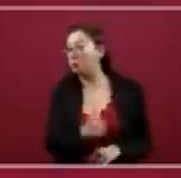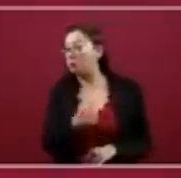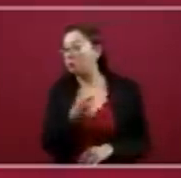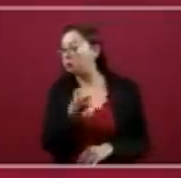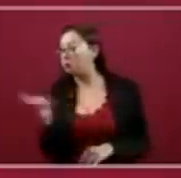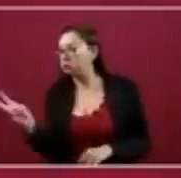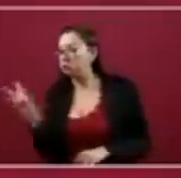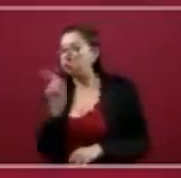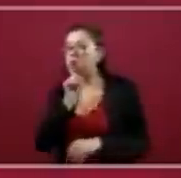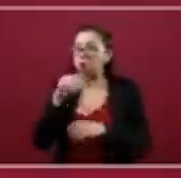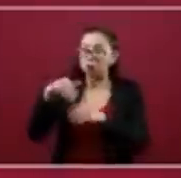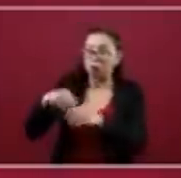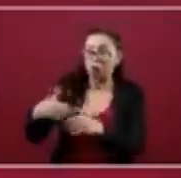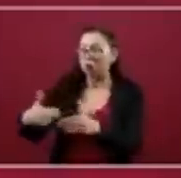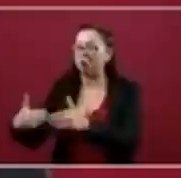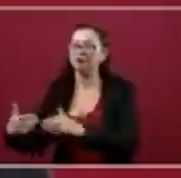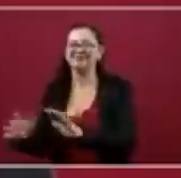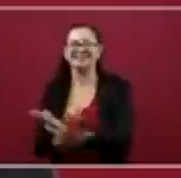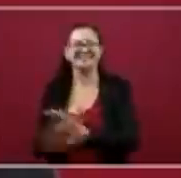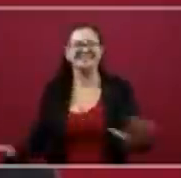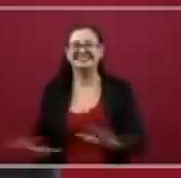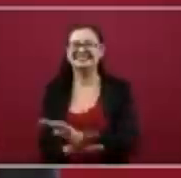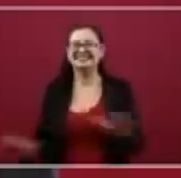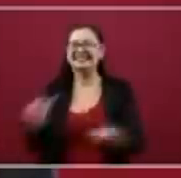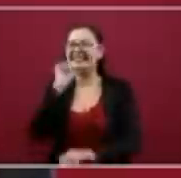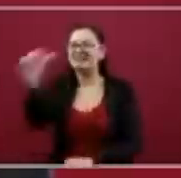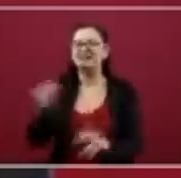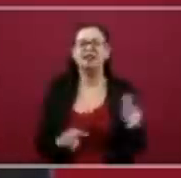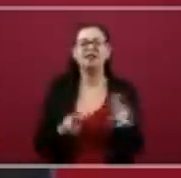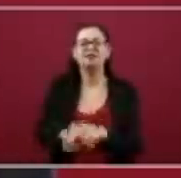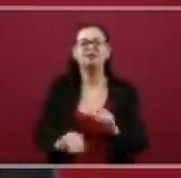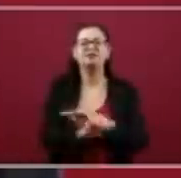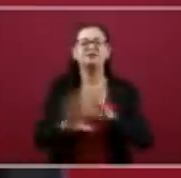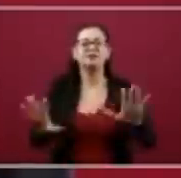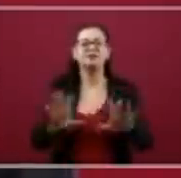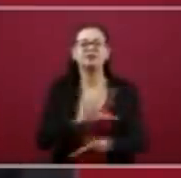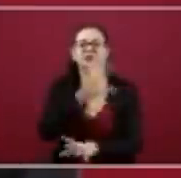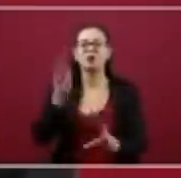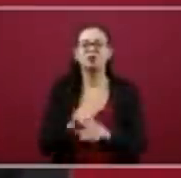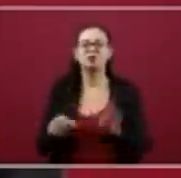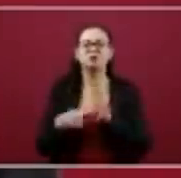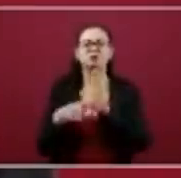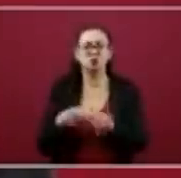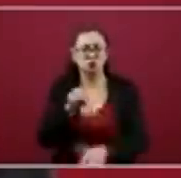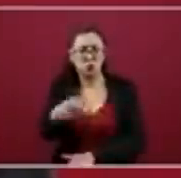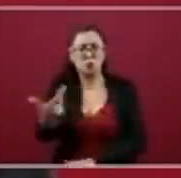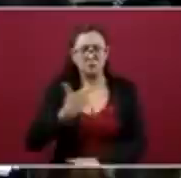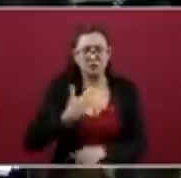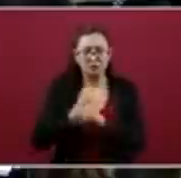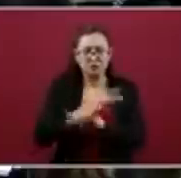Transparencia completa. Y la información que estás solicitando se te va a entregar